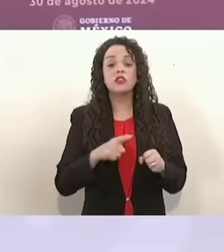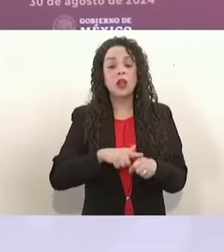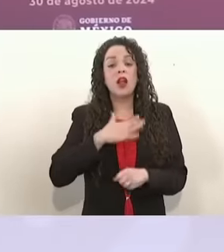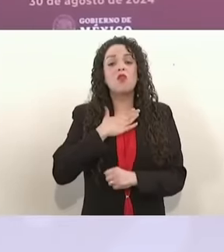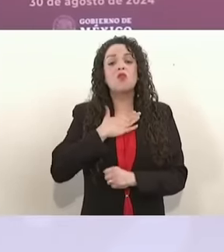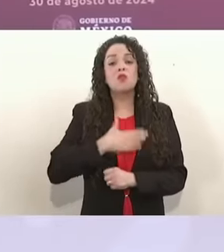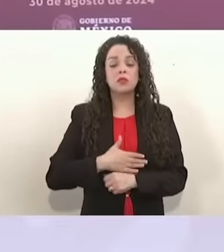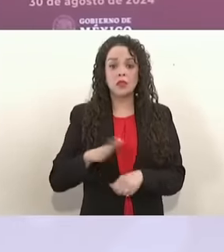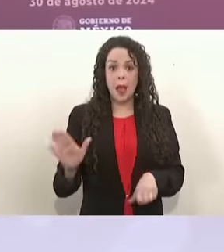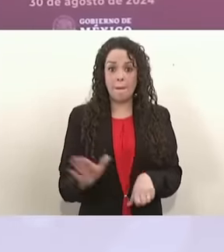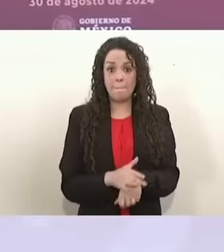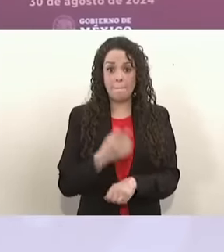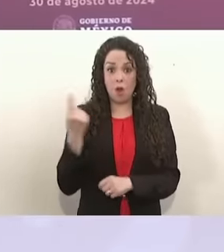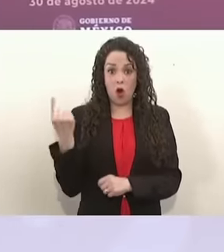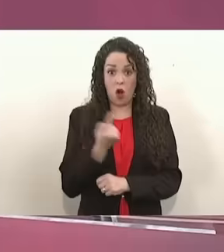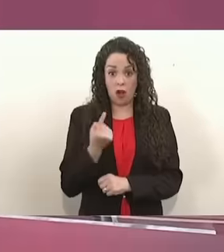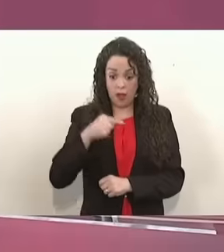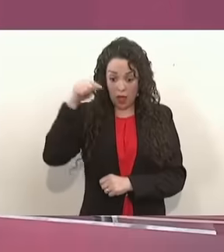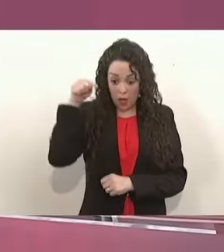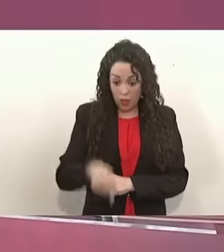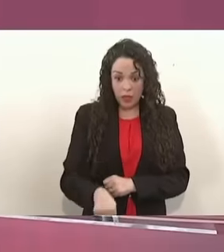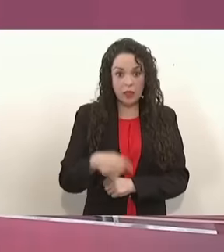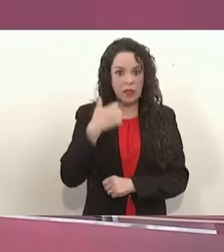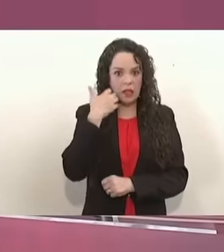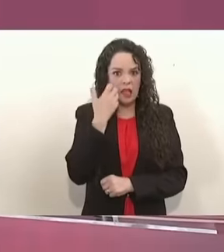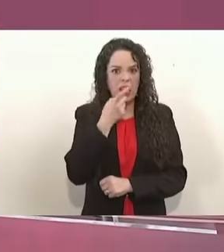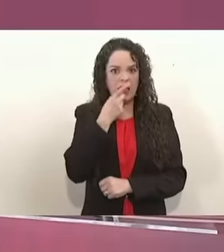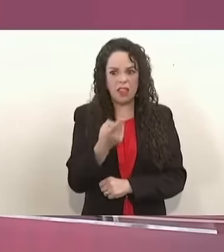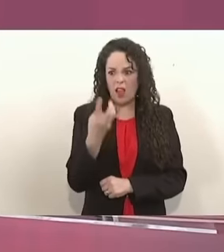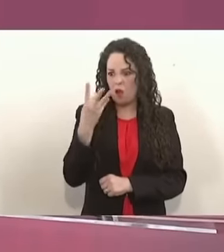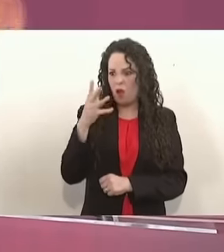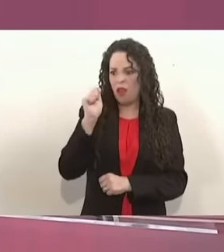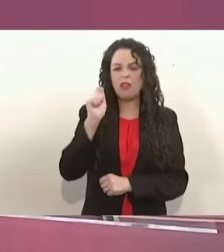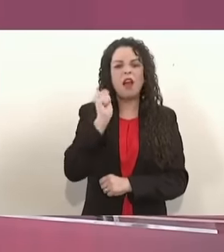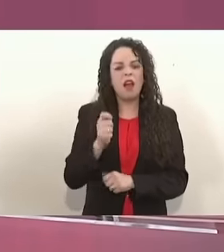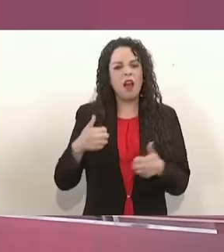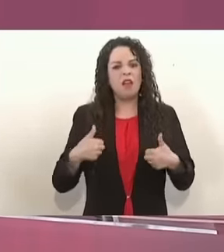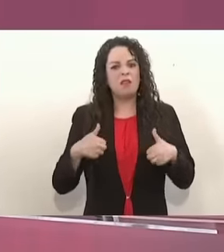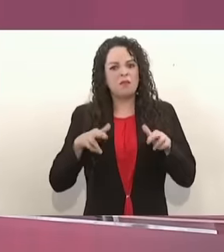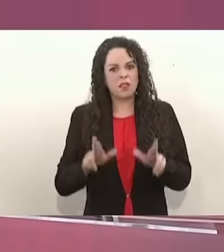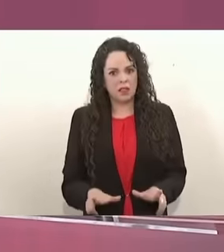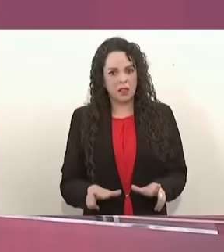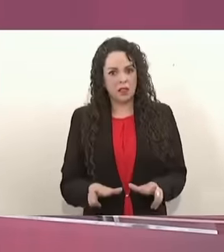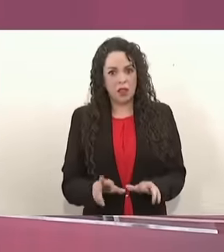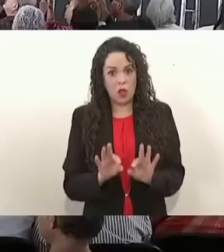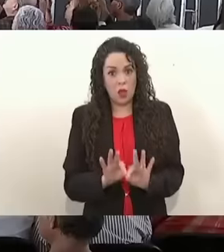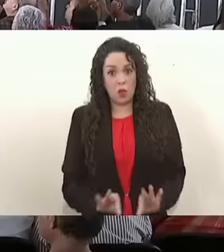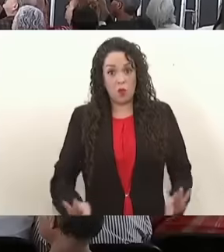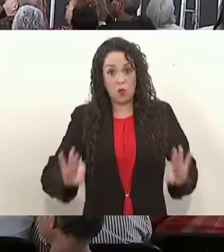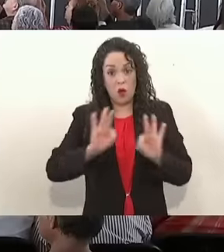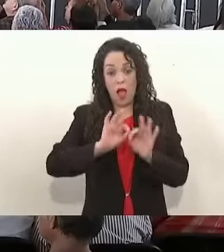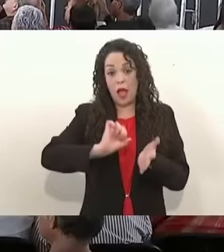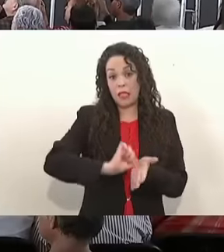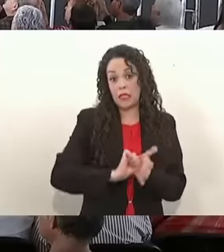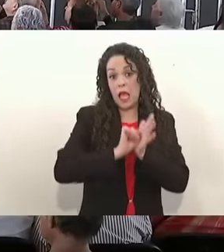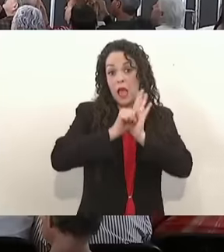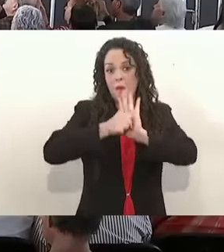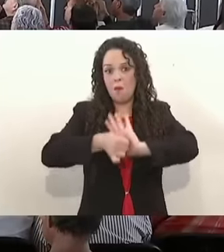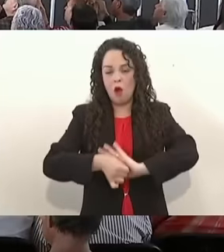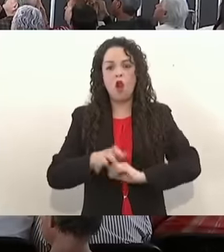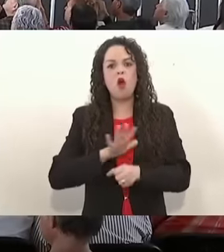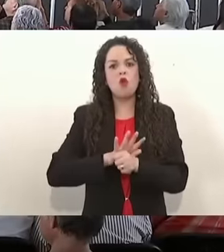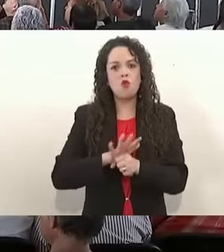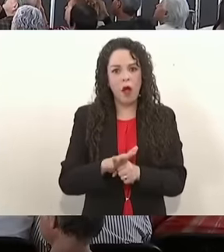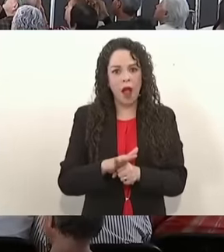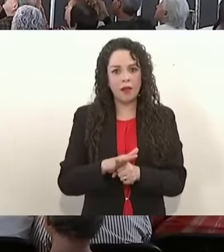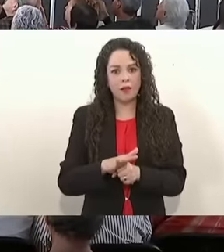lo que representa esta cuarta transformación lleva un símbolo muy grande, que es: por el bien de todos,